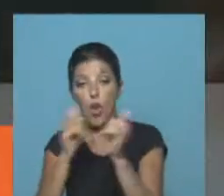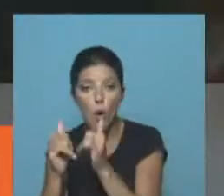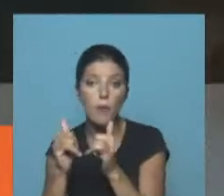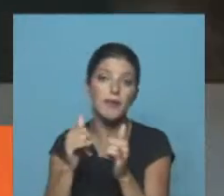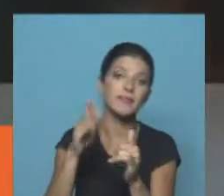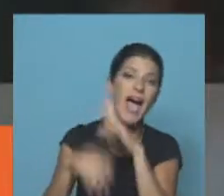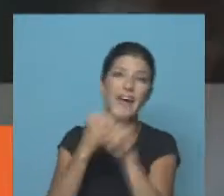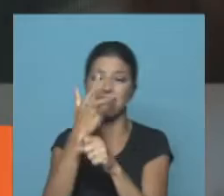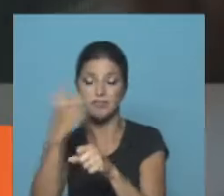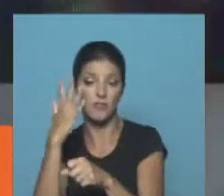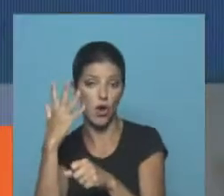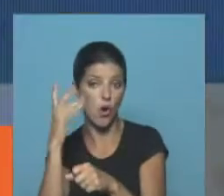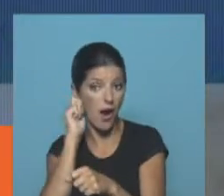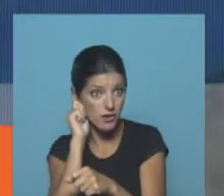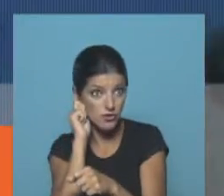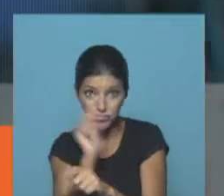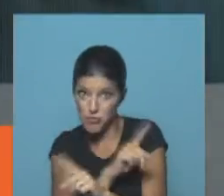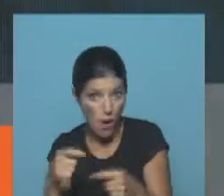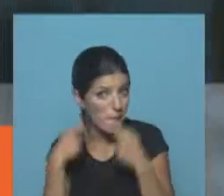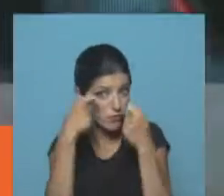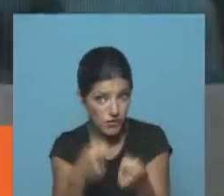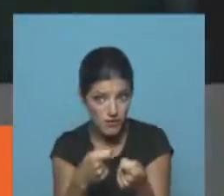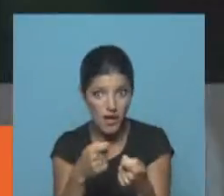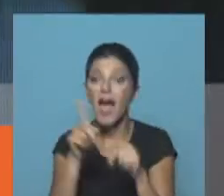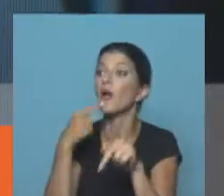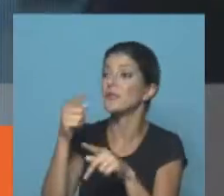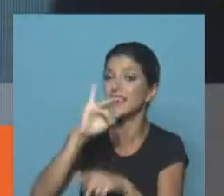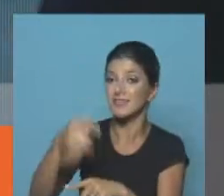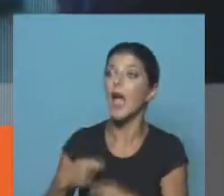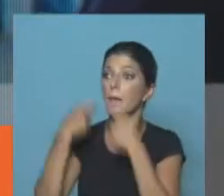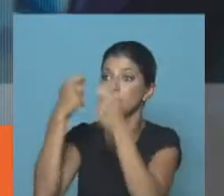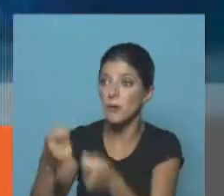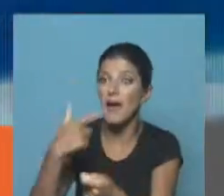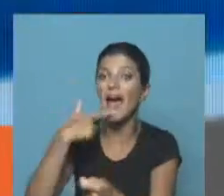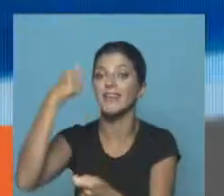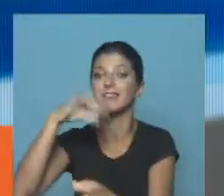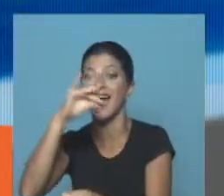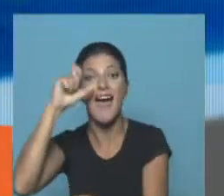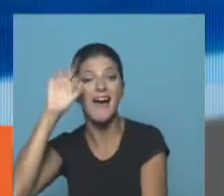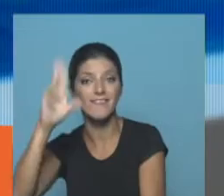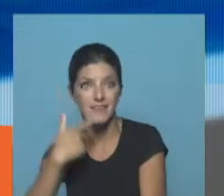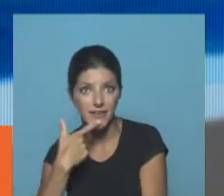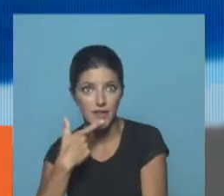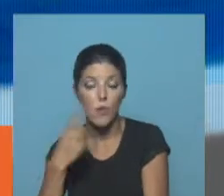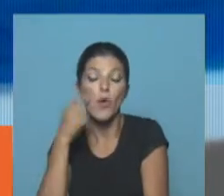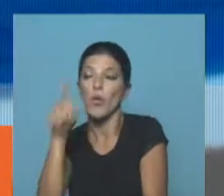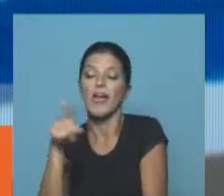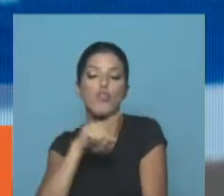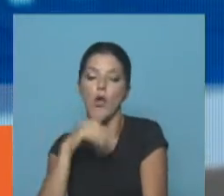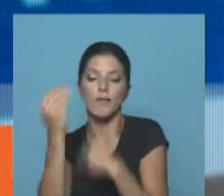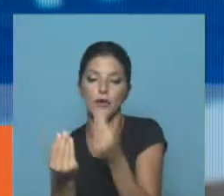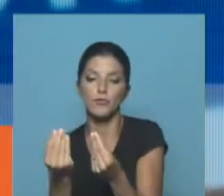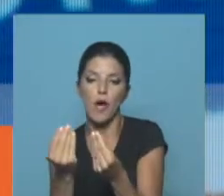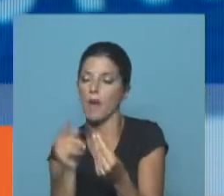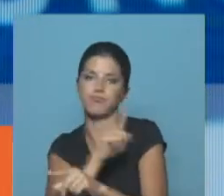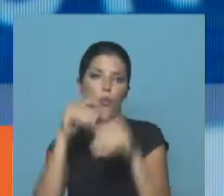Ahora se piensa y se sabe que los millennials en realidad hubieran votado por Sanders. Y al dejarlo fuera, entonces se abstuvieron y no votaron. Bueno, entonces yo